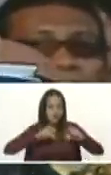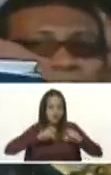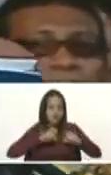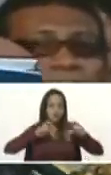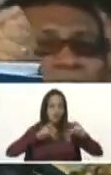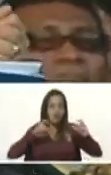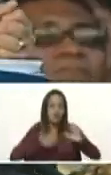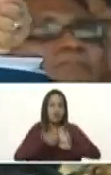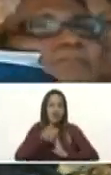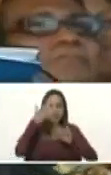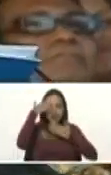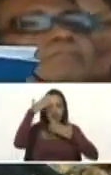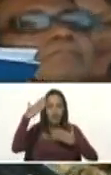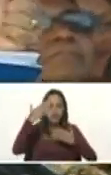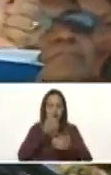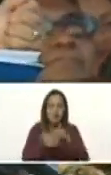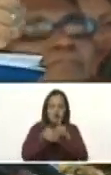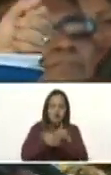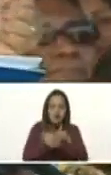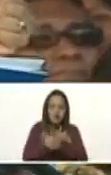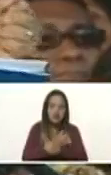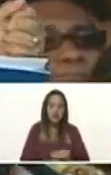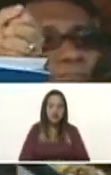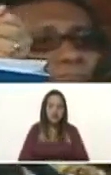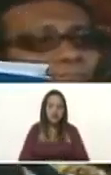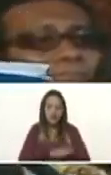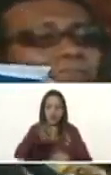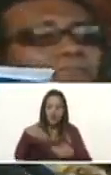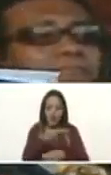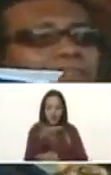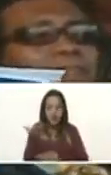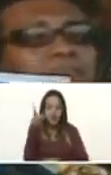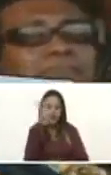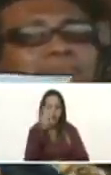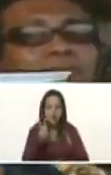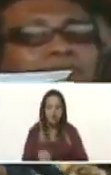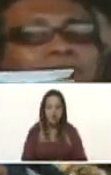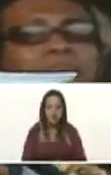Mis saludos, mi cariño y mi amor para Venezuela.